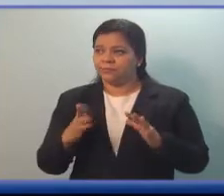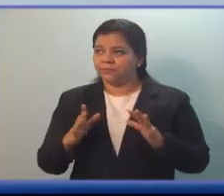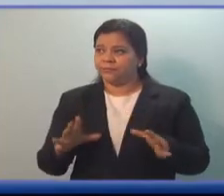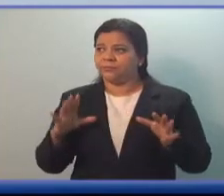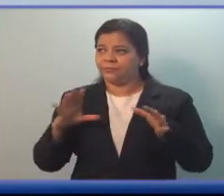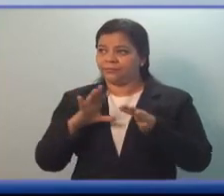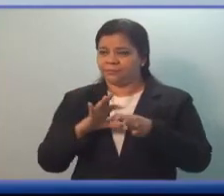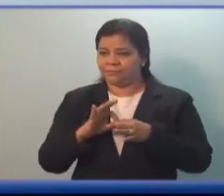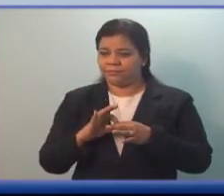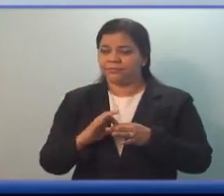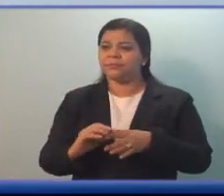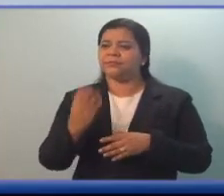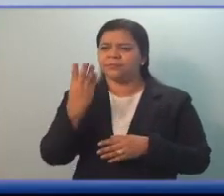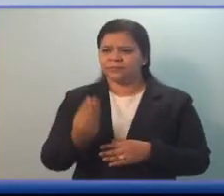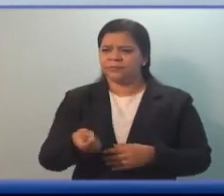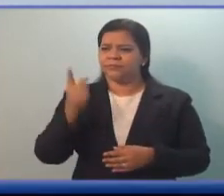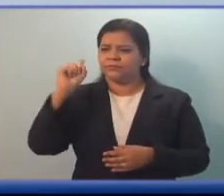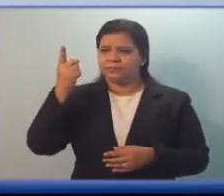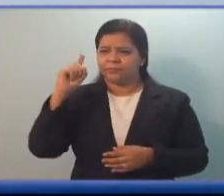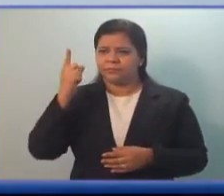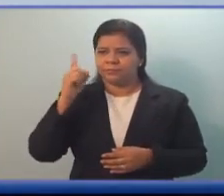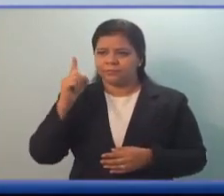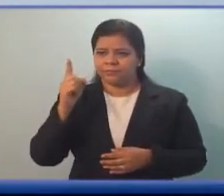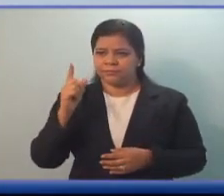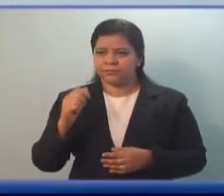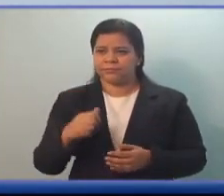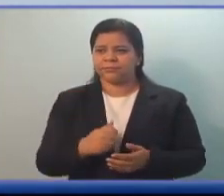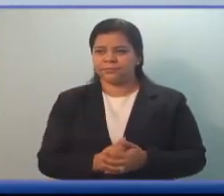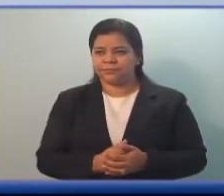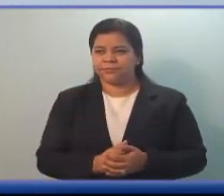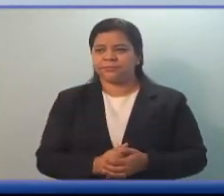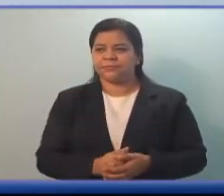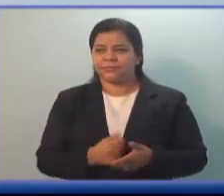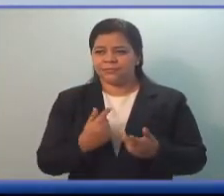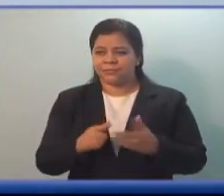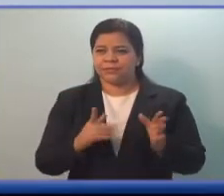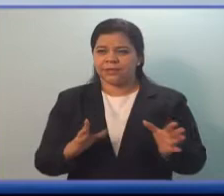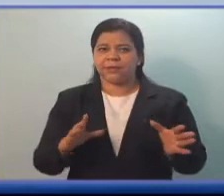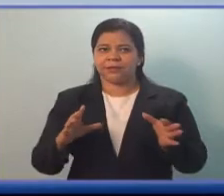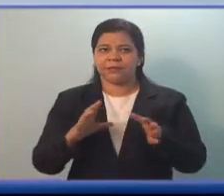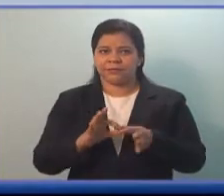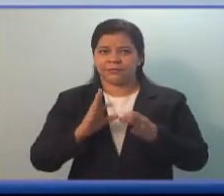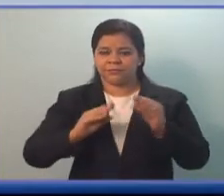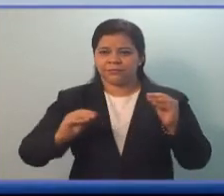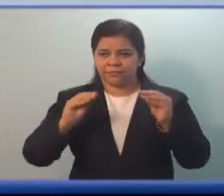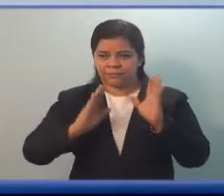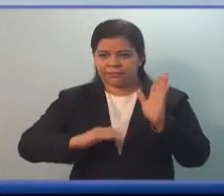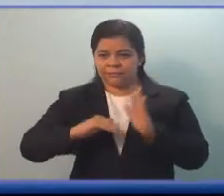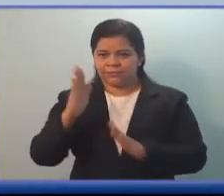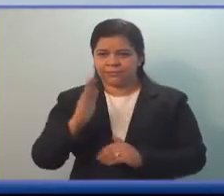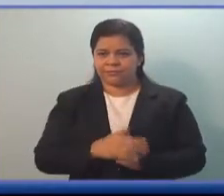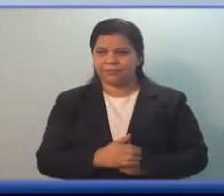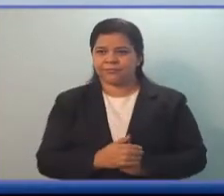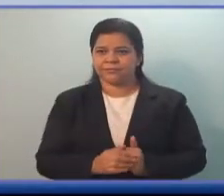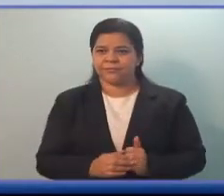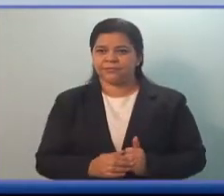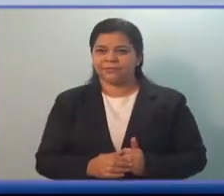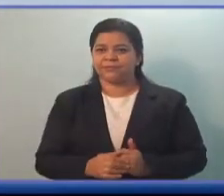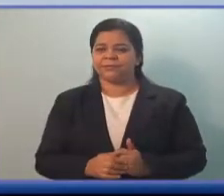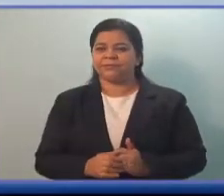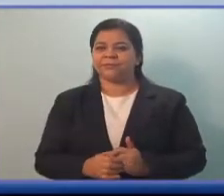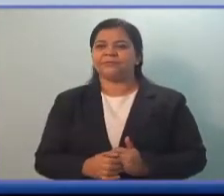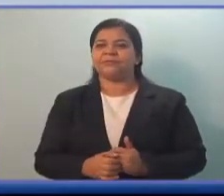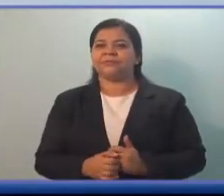felicitar este día a los maestros y maestras que ejercen una noble profesión en educación. Fui